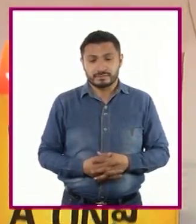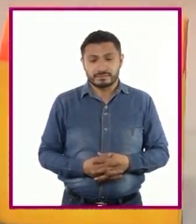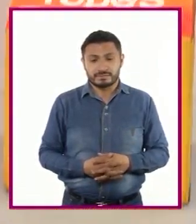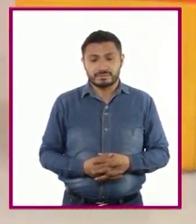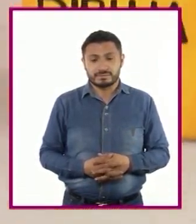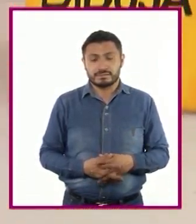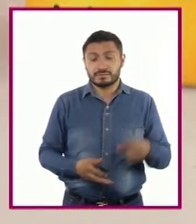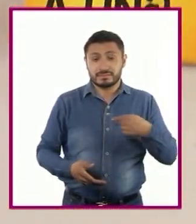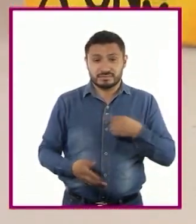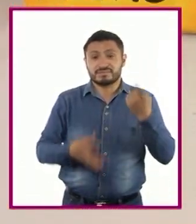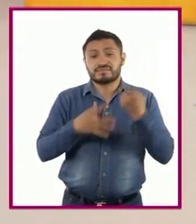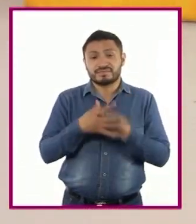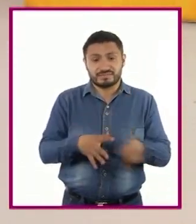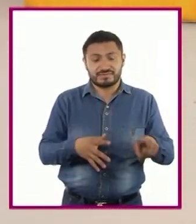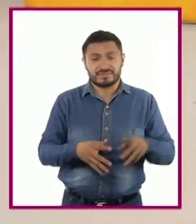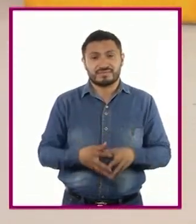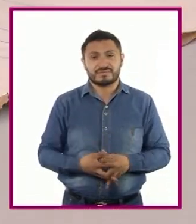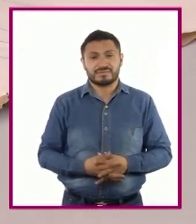voy a empezar.